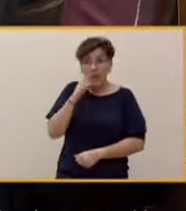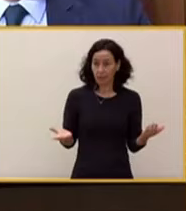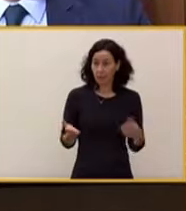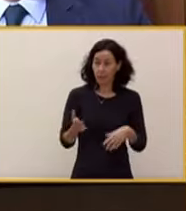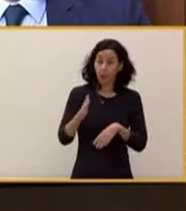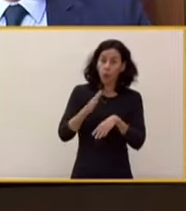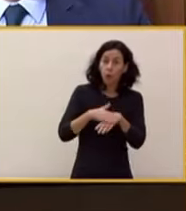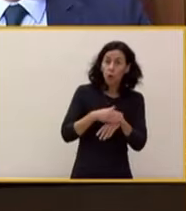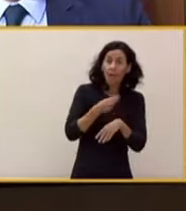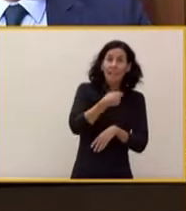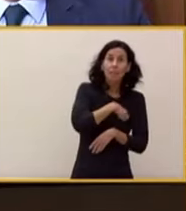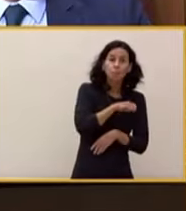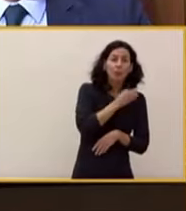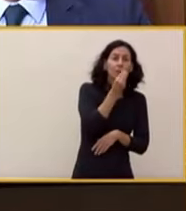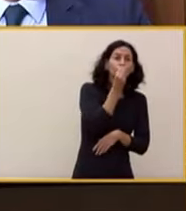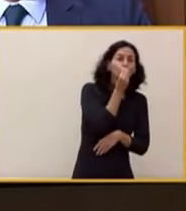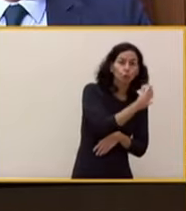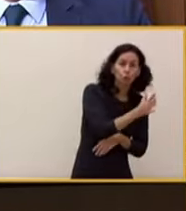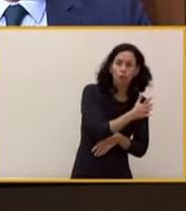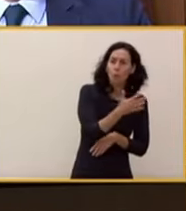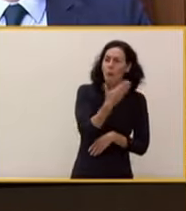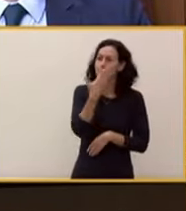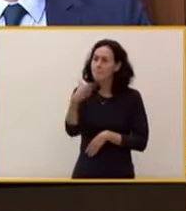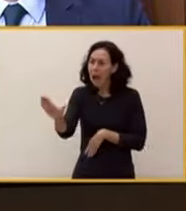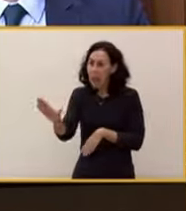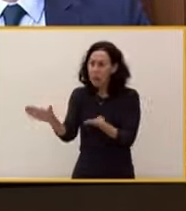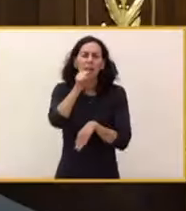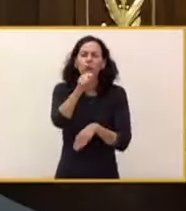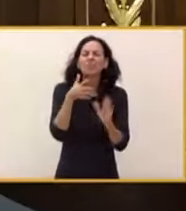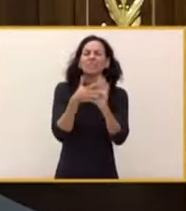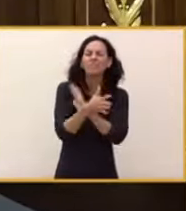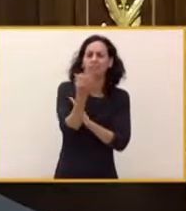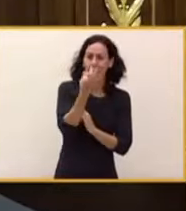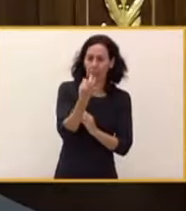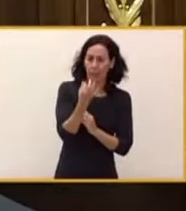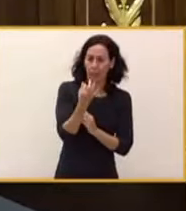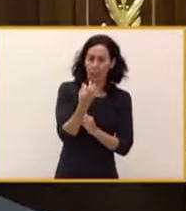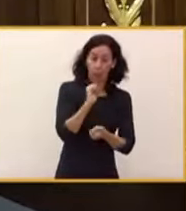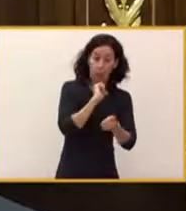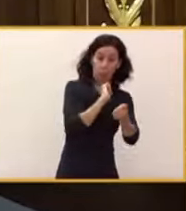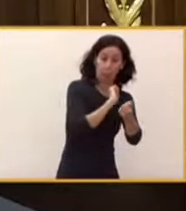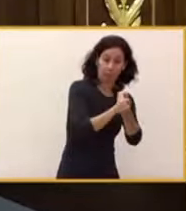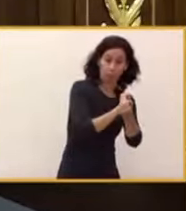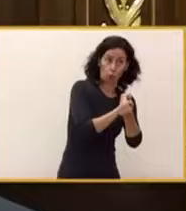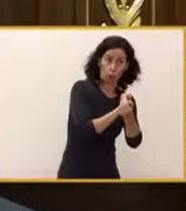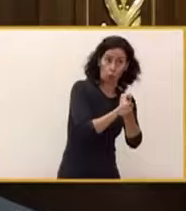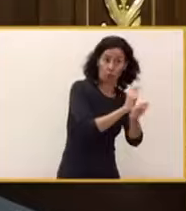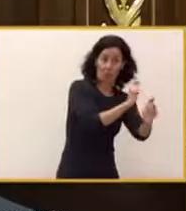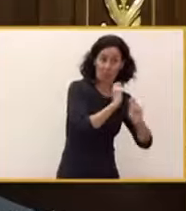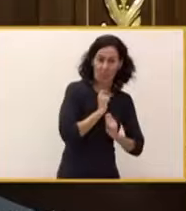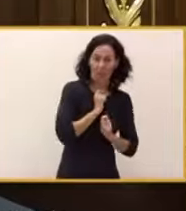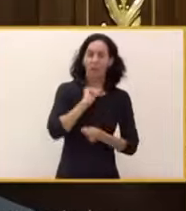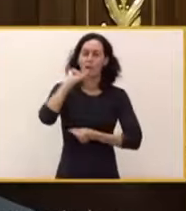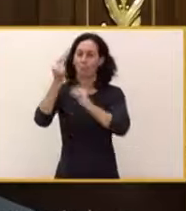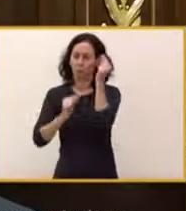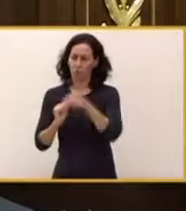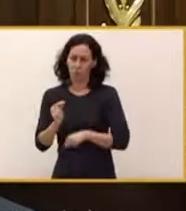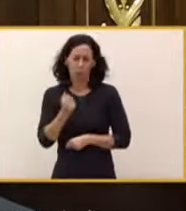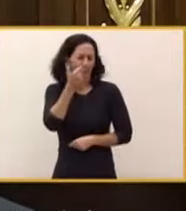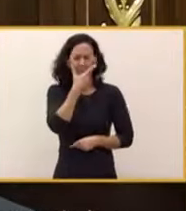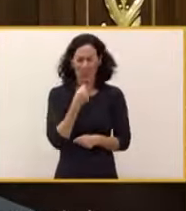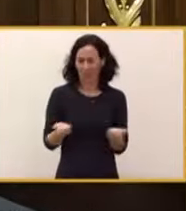el criterio este también es aplicable a las preguntas. De hecho, a las respuestas está claro que no lo aplica, con lo cual que se aplique